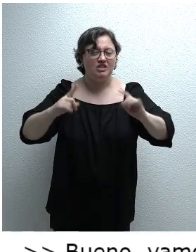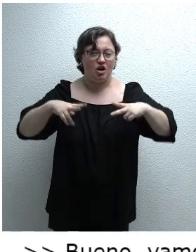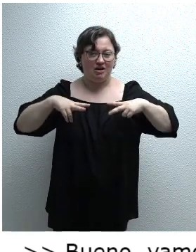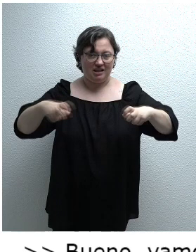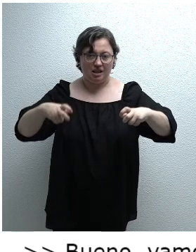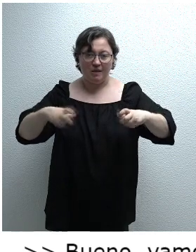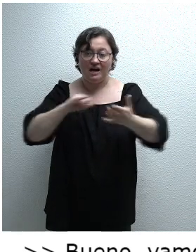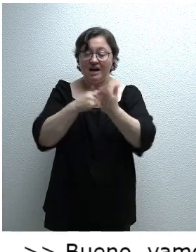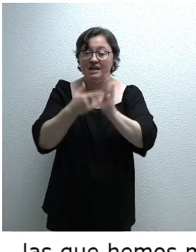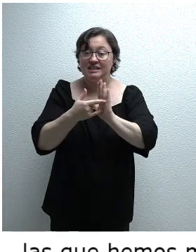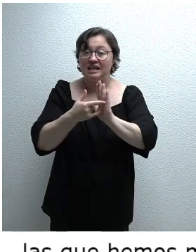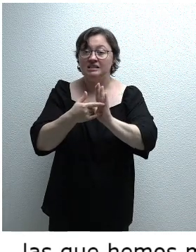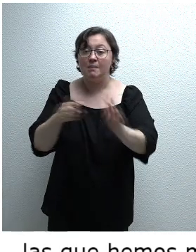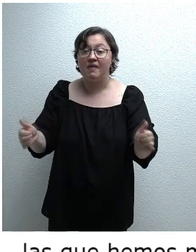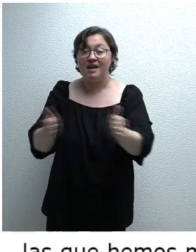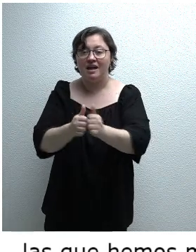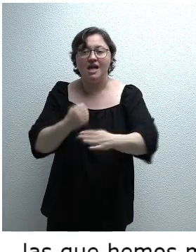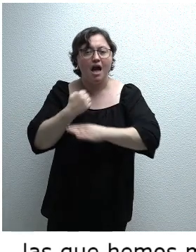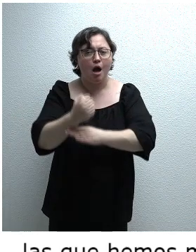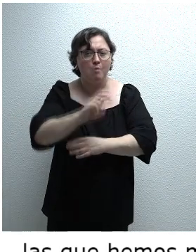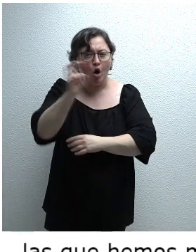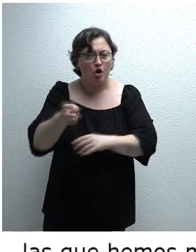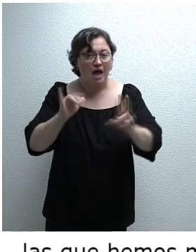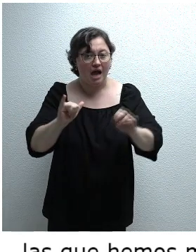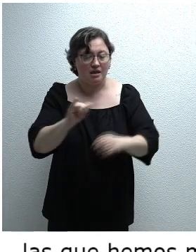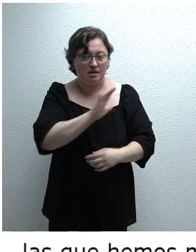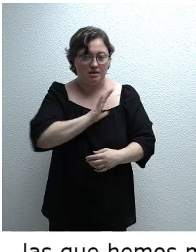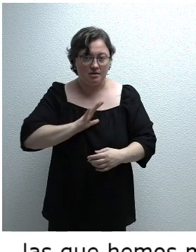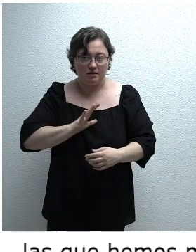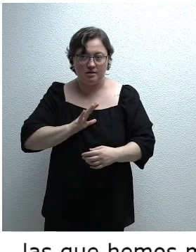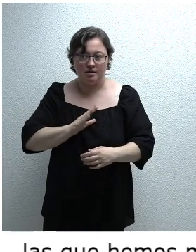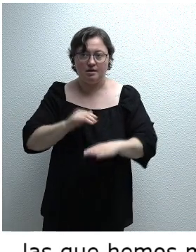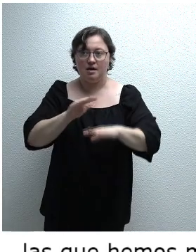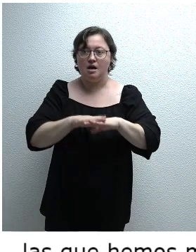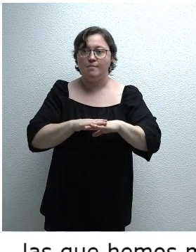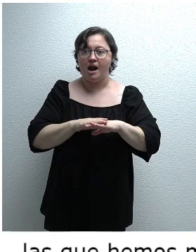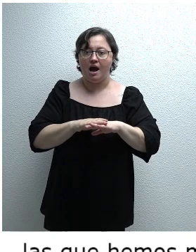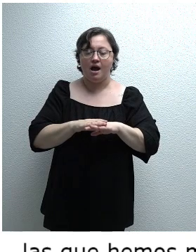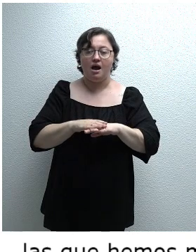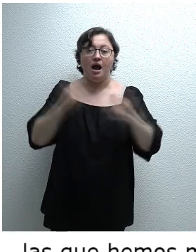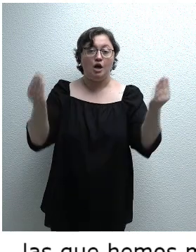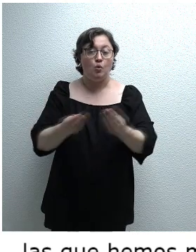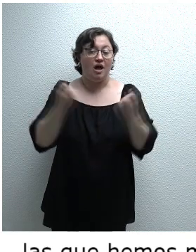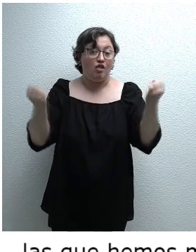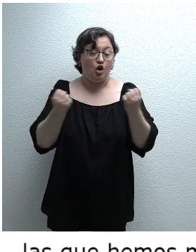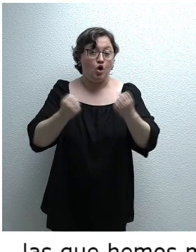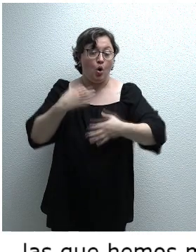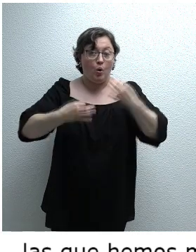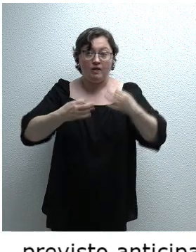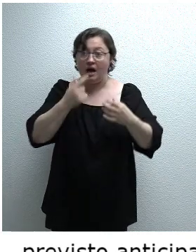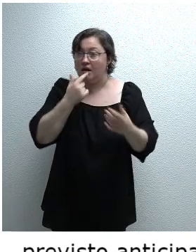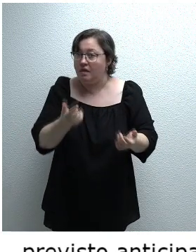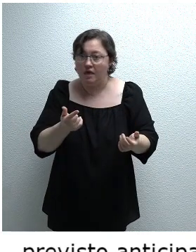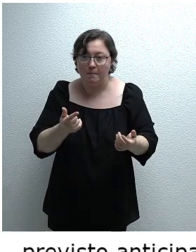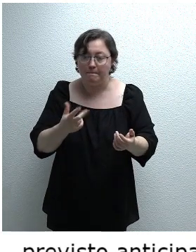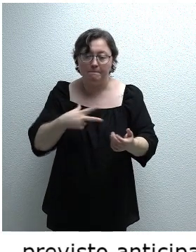anticipadamente un sistema de asistencia y apoyo para dotarse, para realizar esa actuación jurídica, no sería